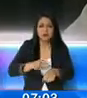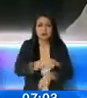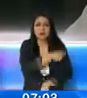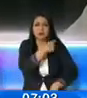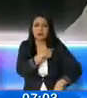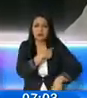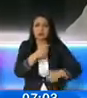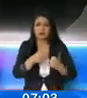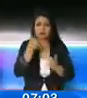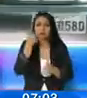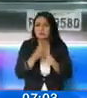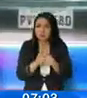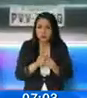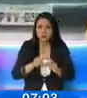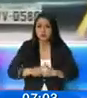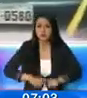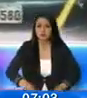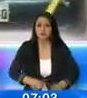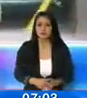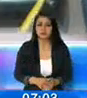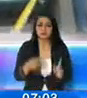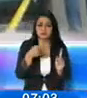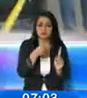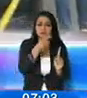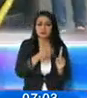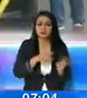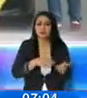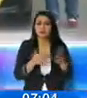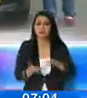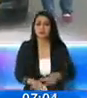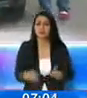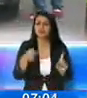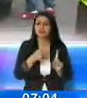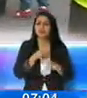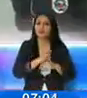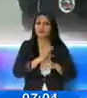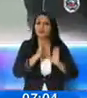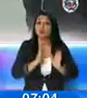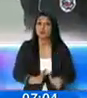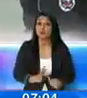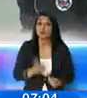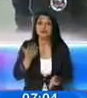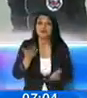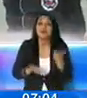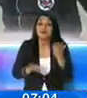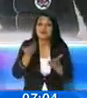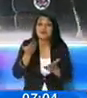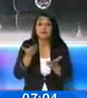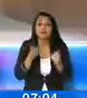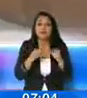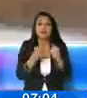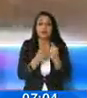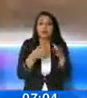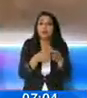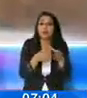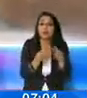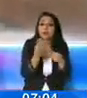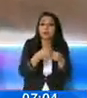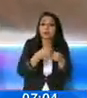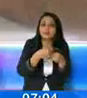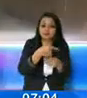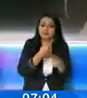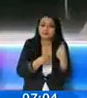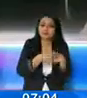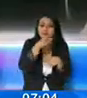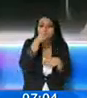encontraron también celulares. El fallecido, aparentemente de nacionalidad ecuatoriana, habría pertenecido a otra banda de